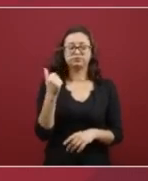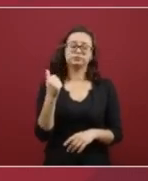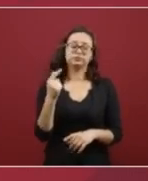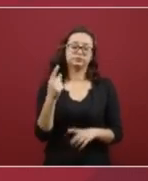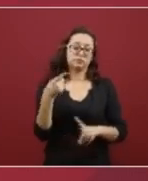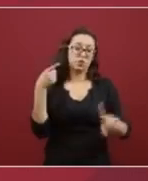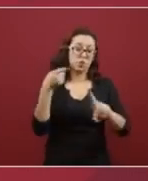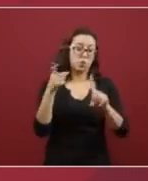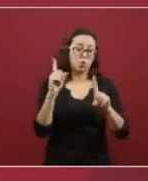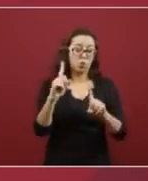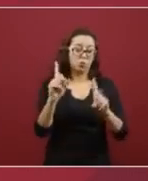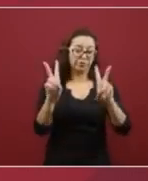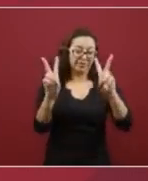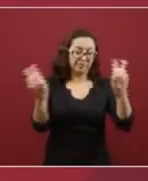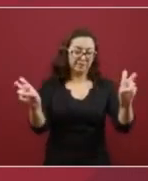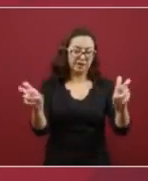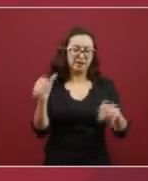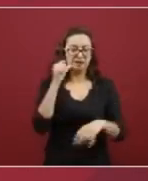se trató ayer, que